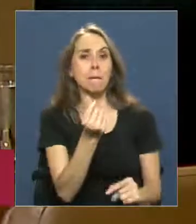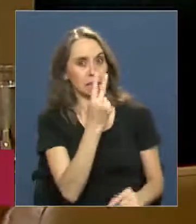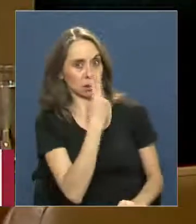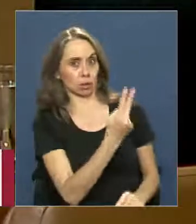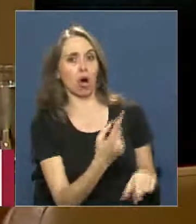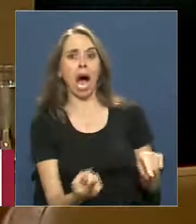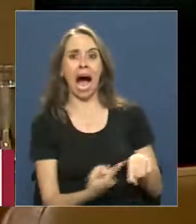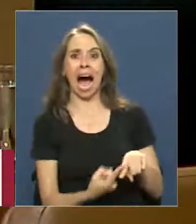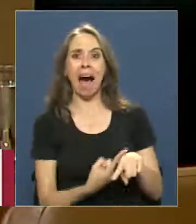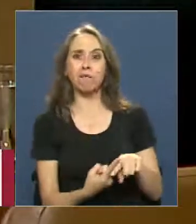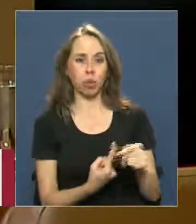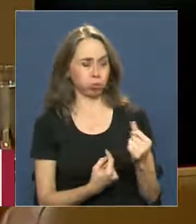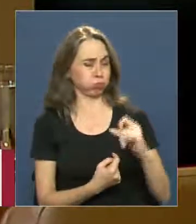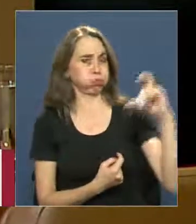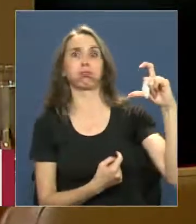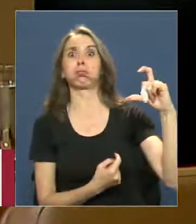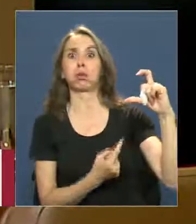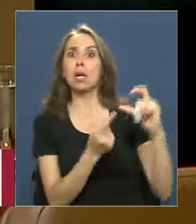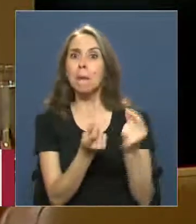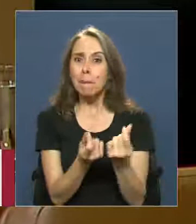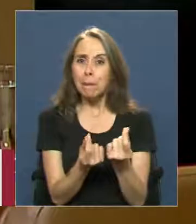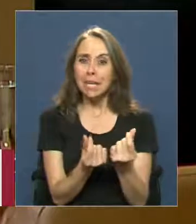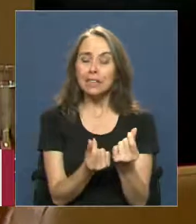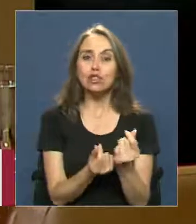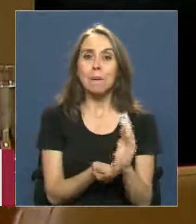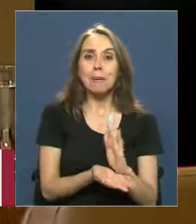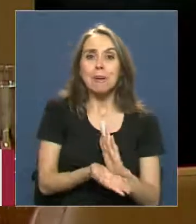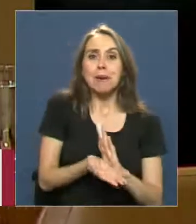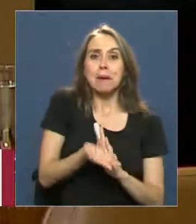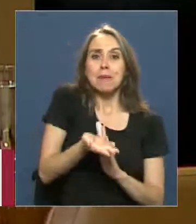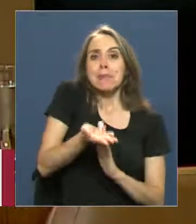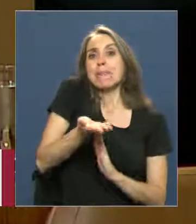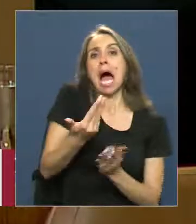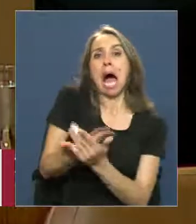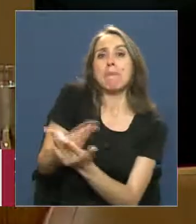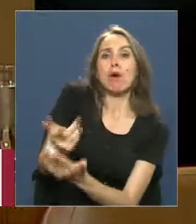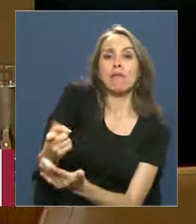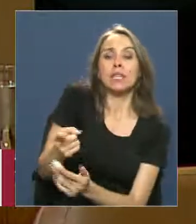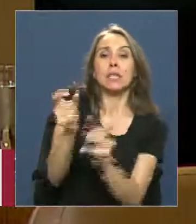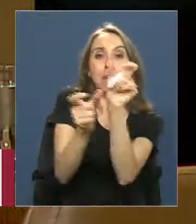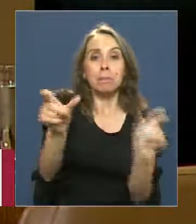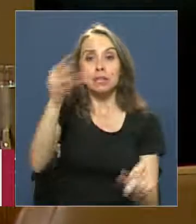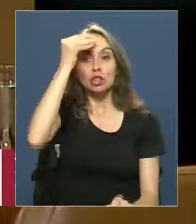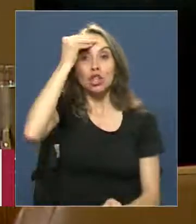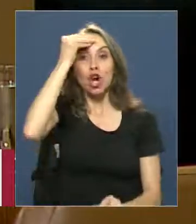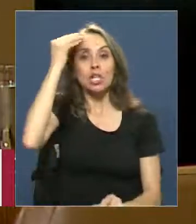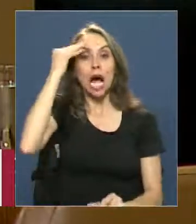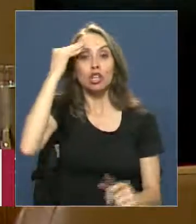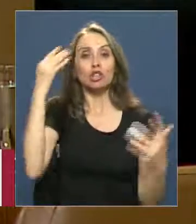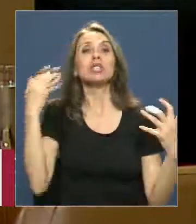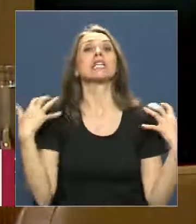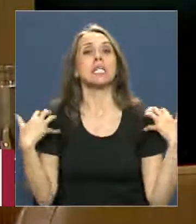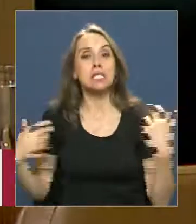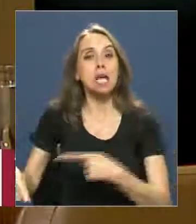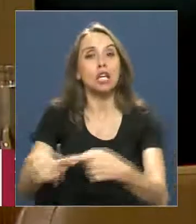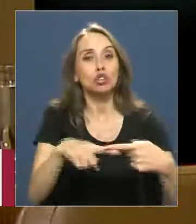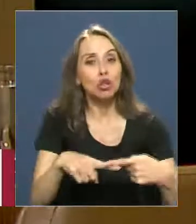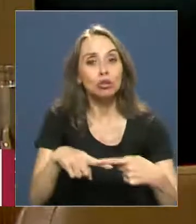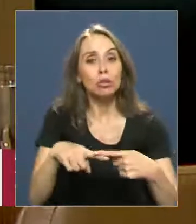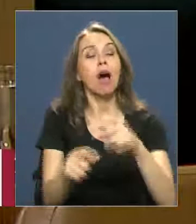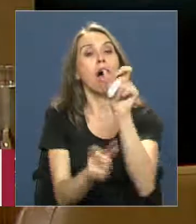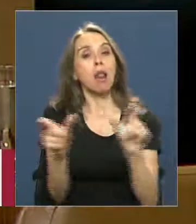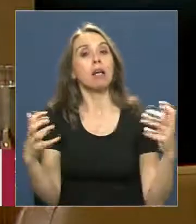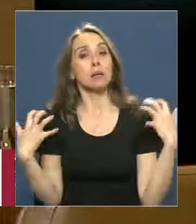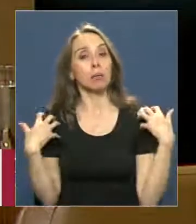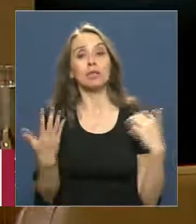abusivos, precios que no sean especuladores, conciencia social y responsabilidad. Y además, lo conversábamos hace